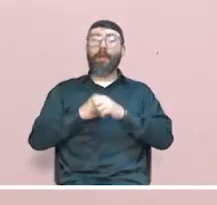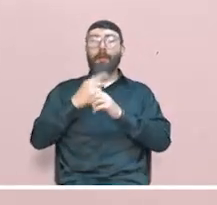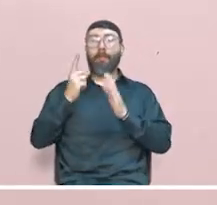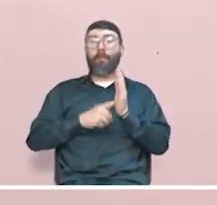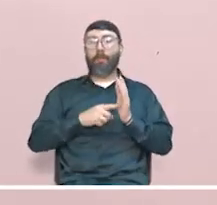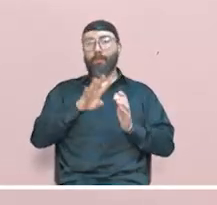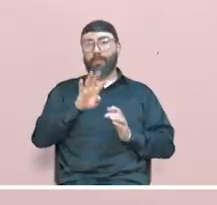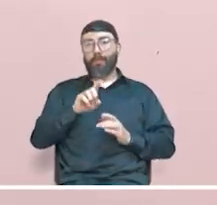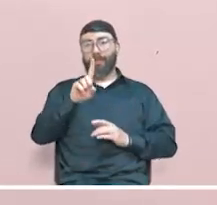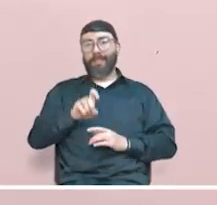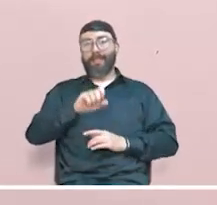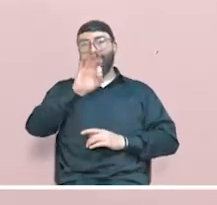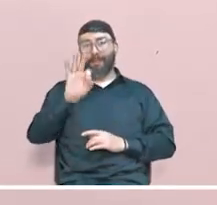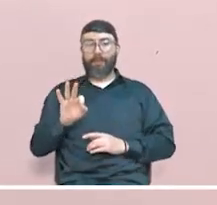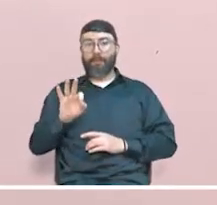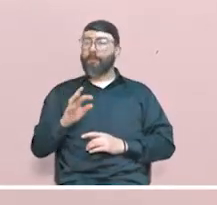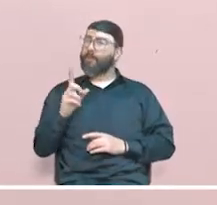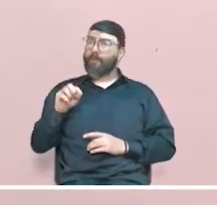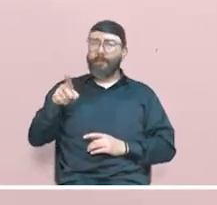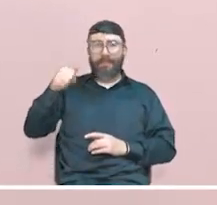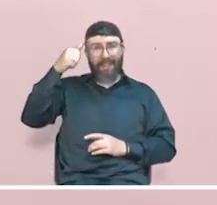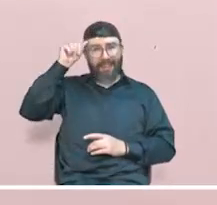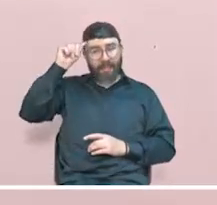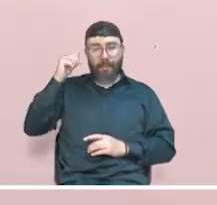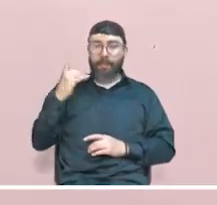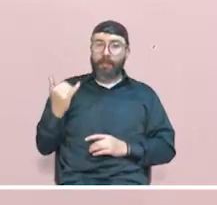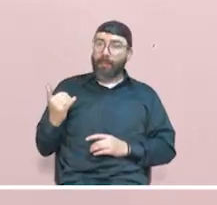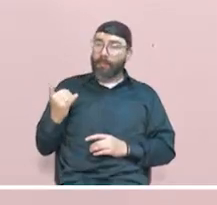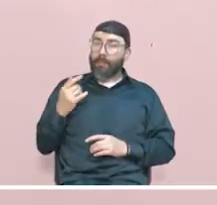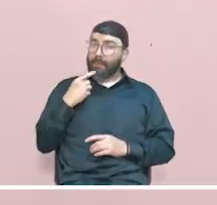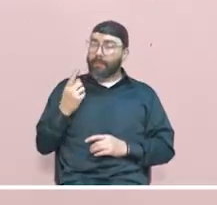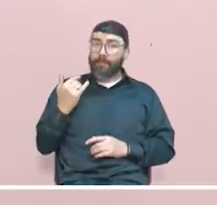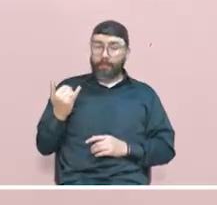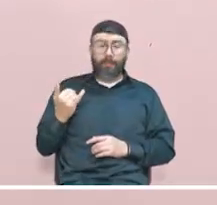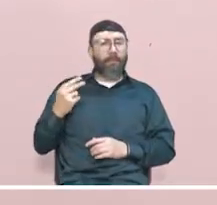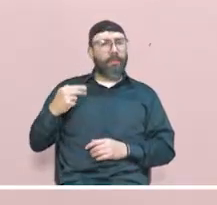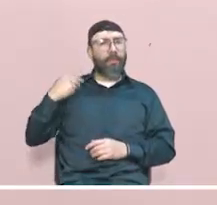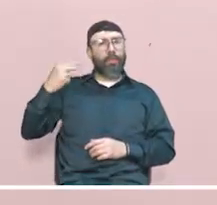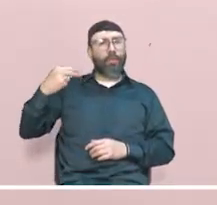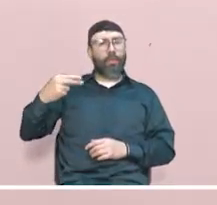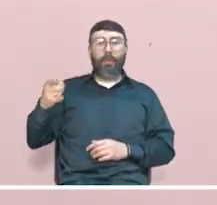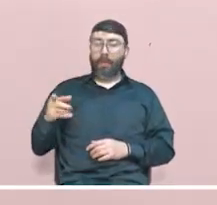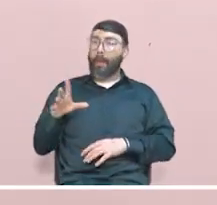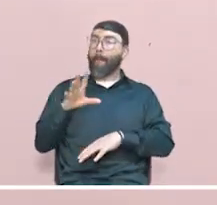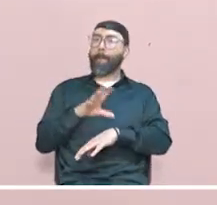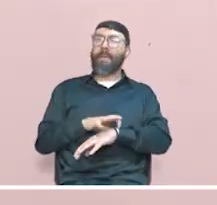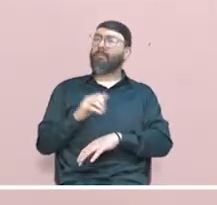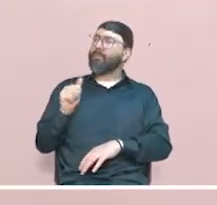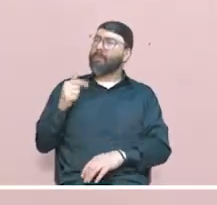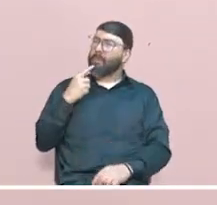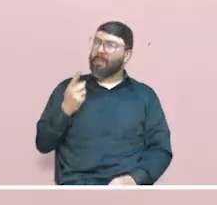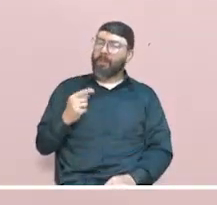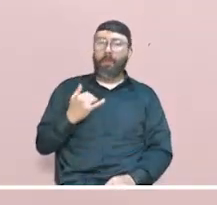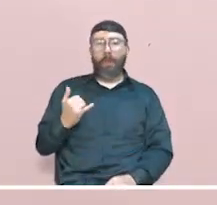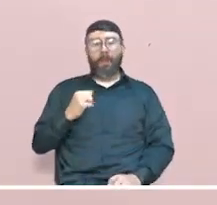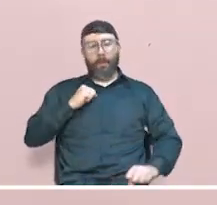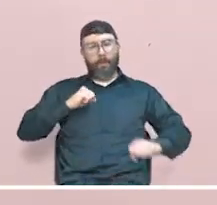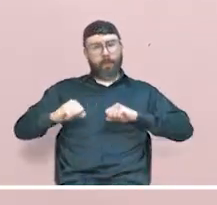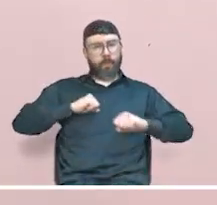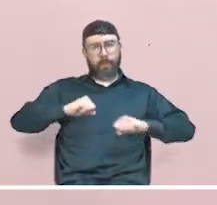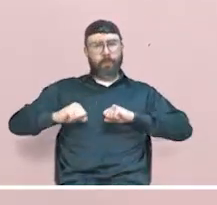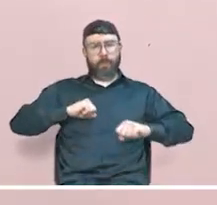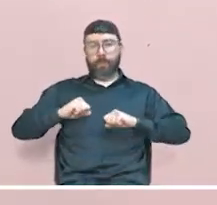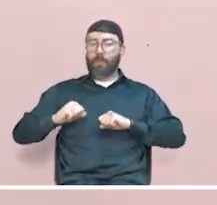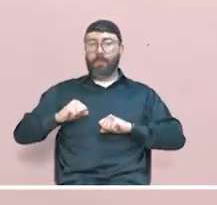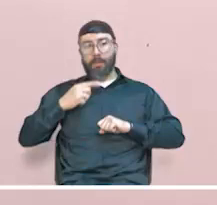1963, pero acordémonos, o lo que dice pues la historia de la medicina, es que el ejercicio fue proscrito, o sea, no